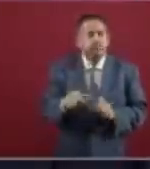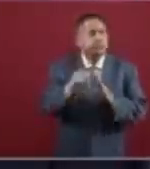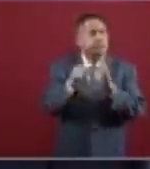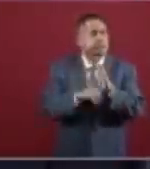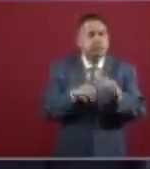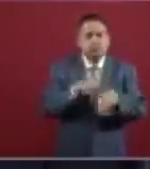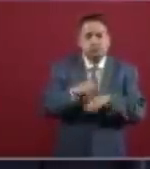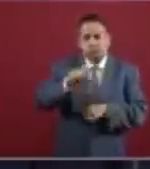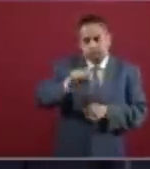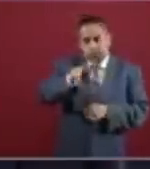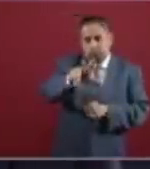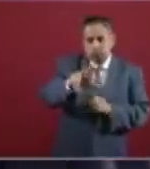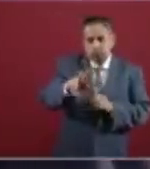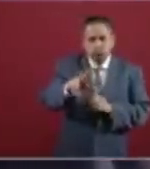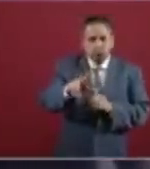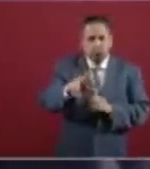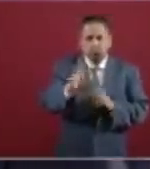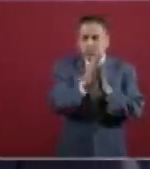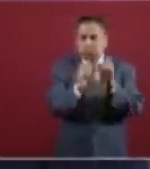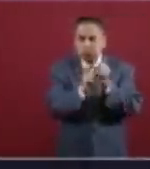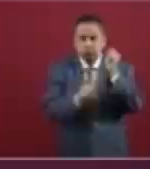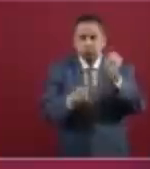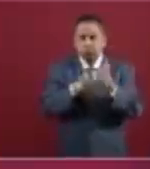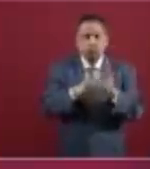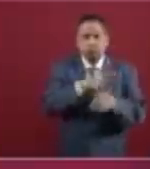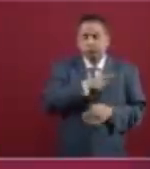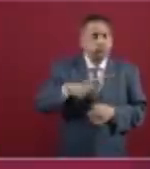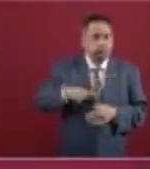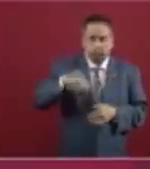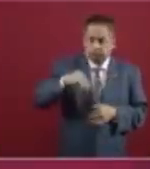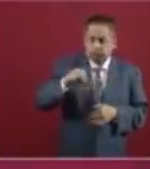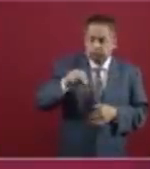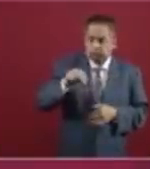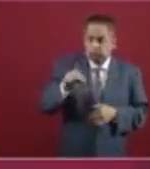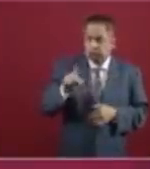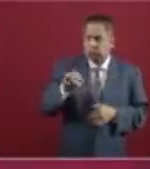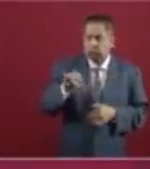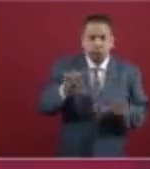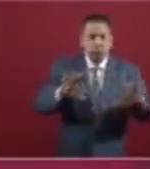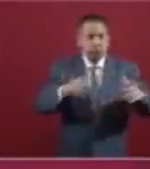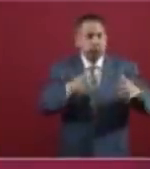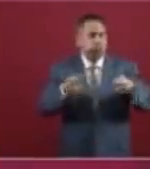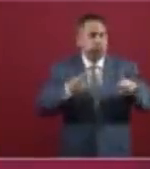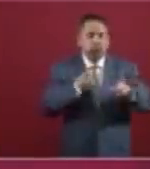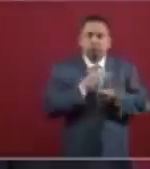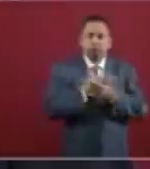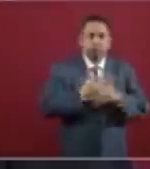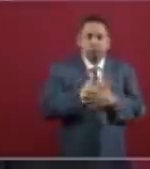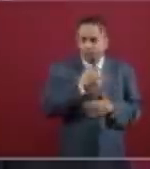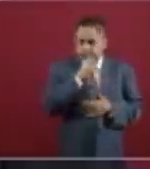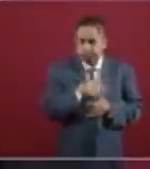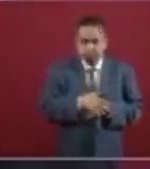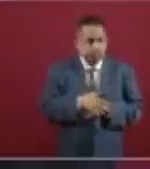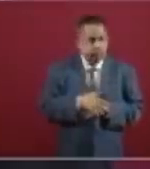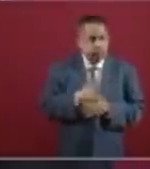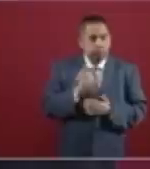artículo 28 de la Constitución se establece que no deben de haber monopolios. Una empresa que